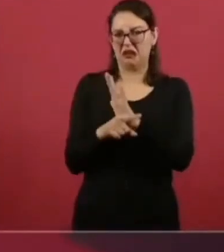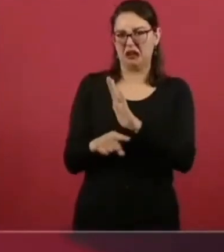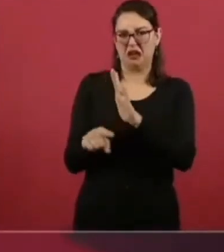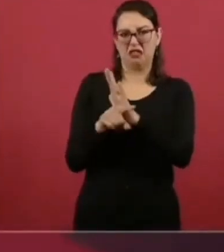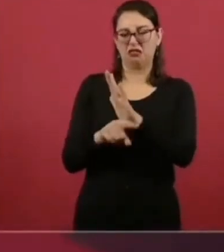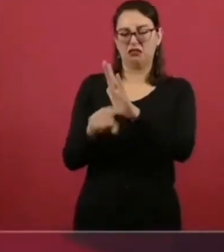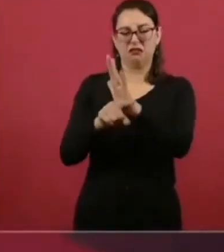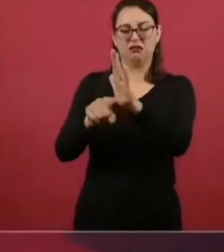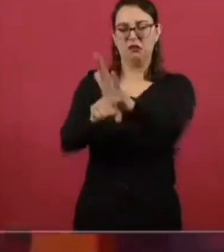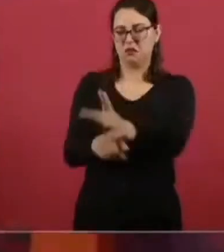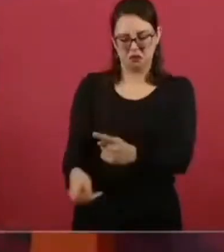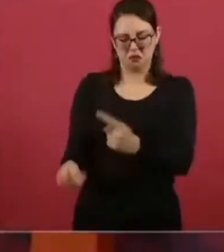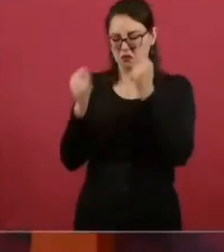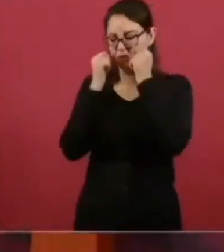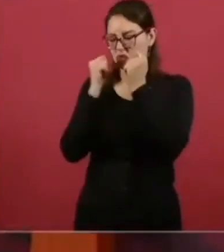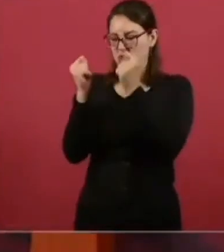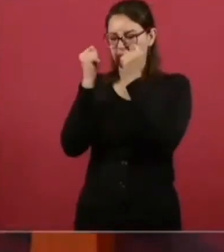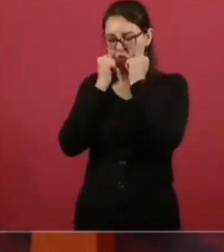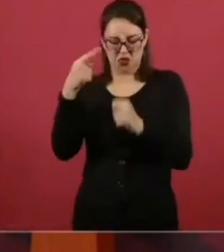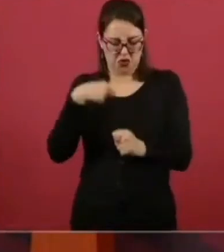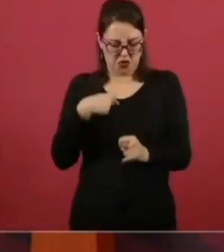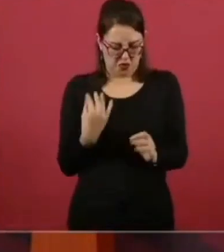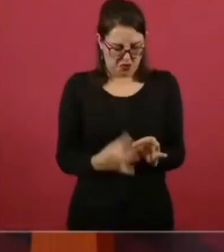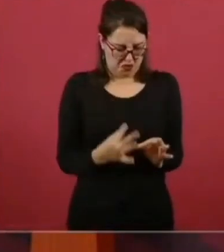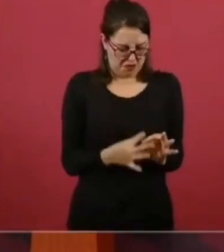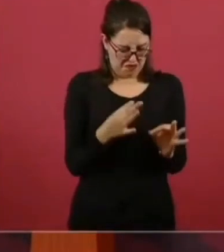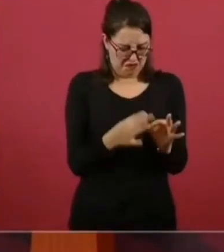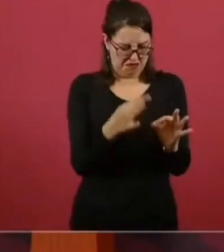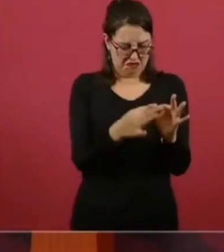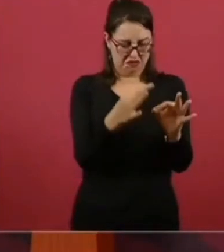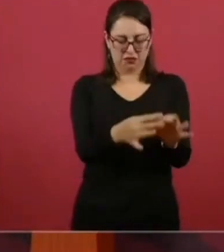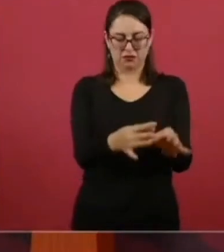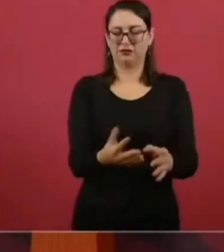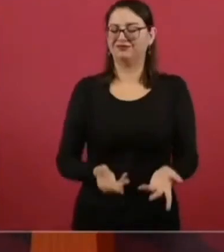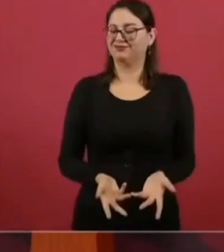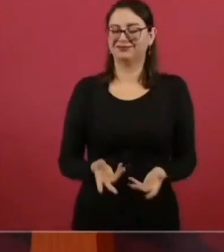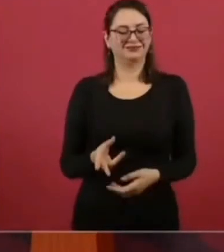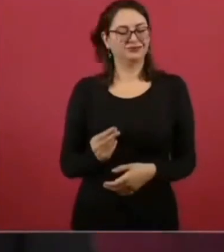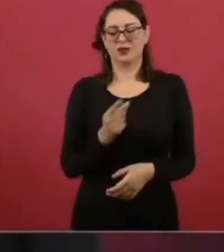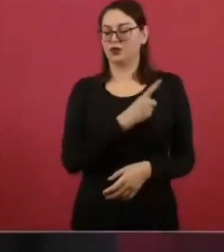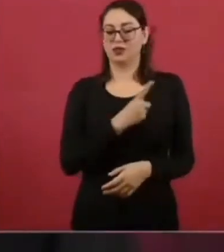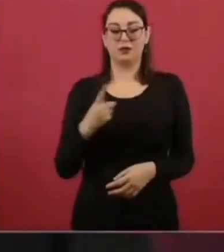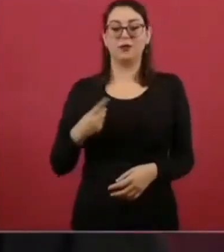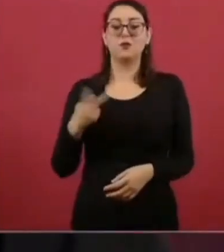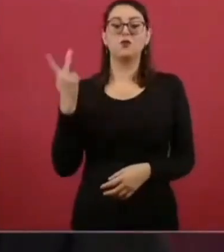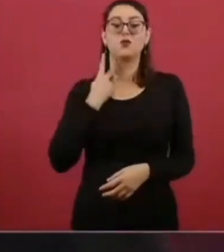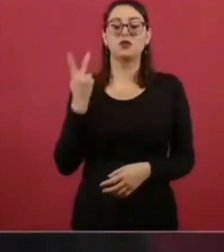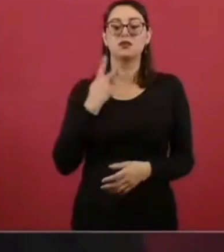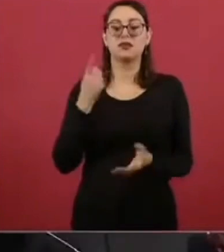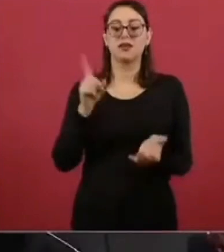Política es imperativo ético, moral.